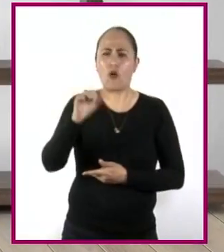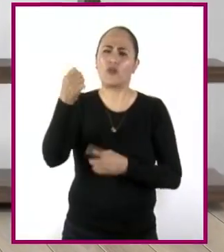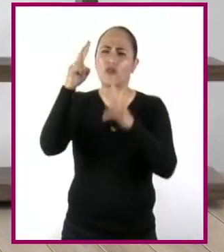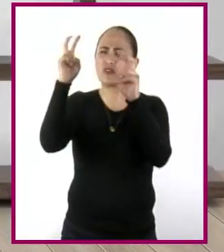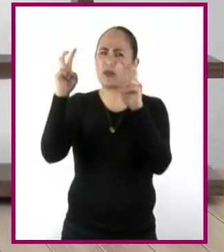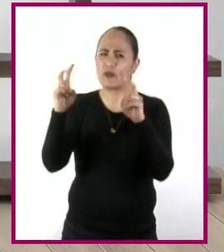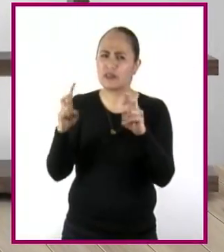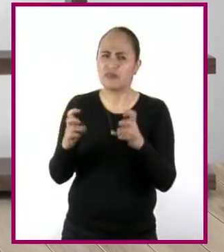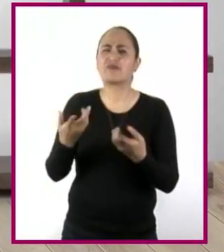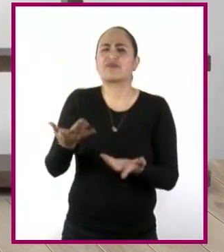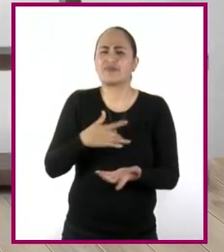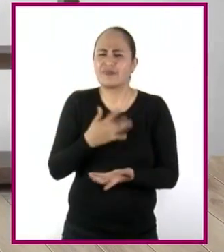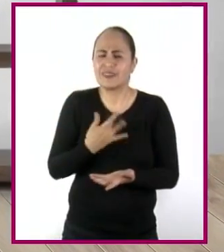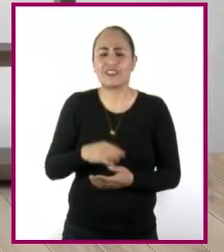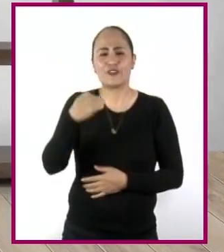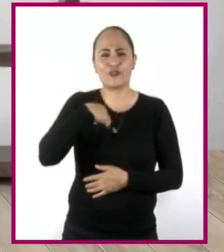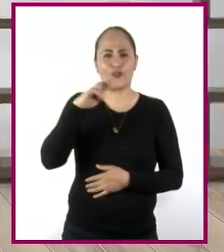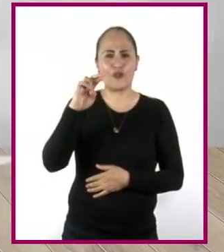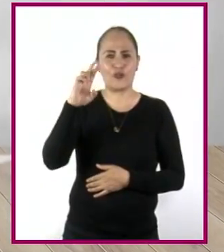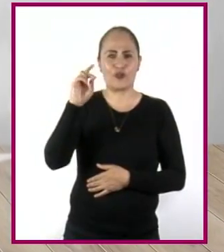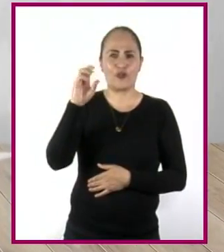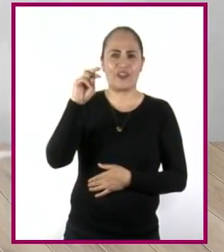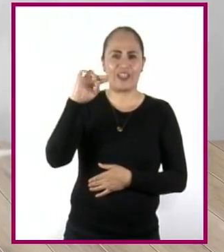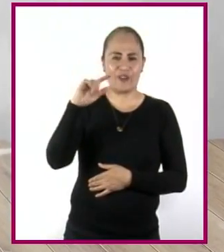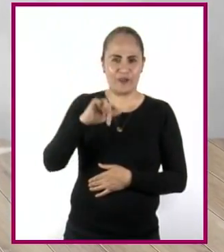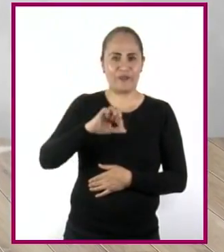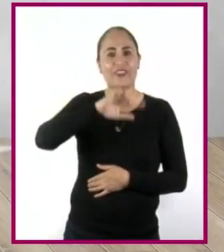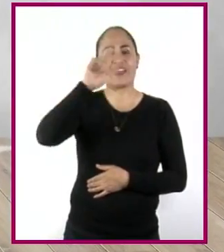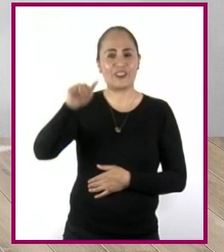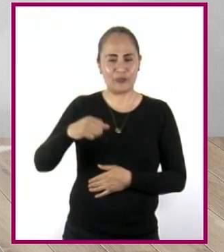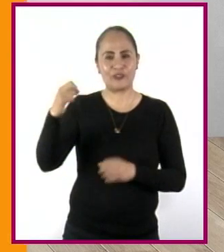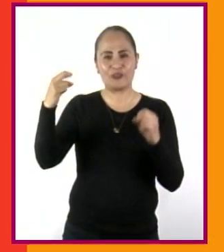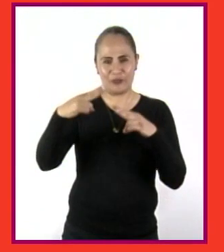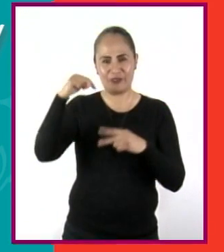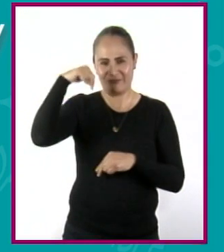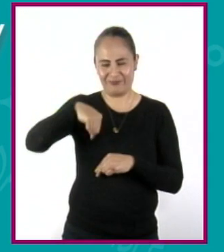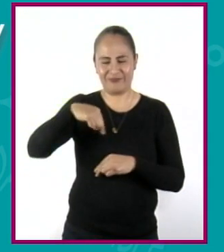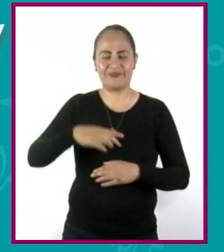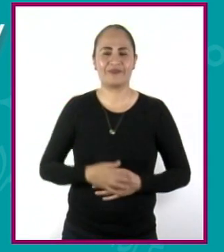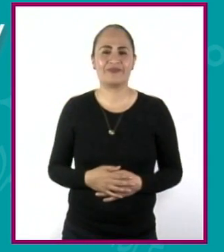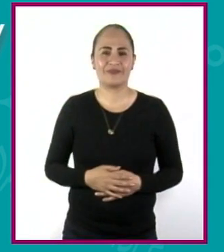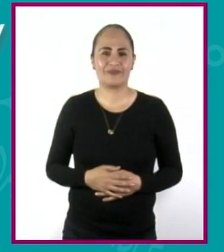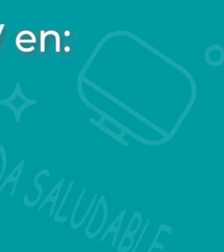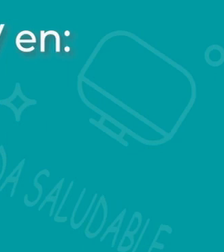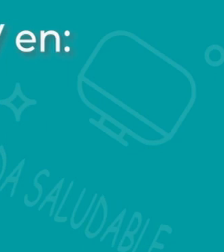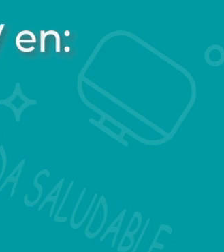juntos. Yo soy Rodrigo Hidalgo y nos vemos en la próxima aventura de Conciencia Histórica.